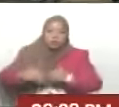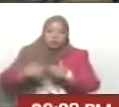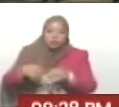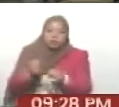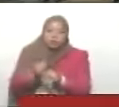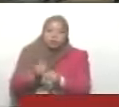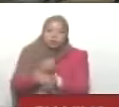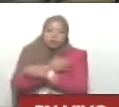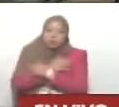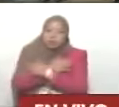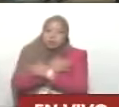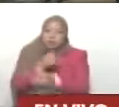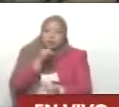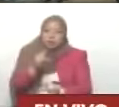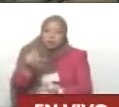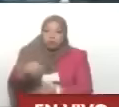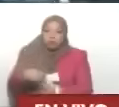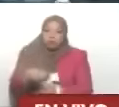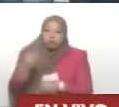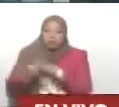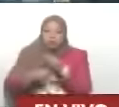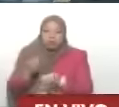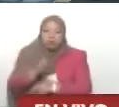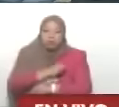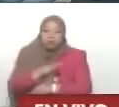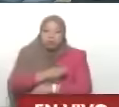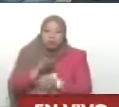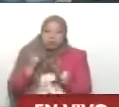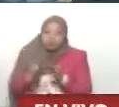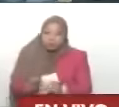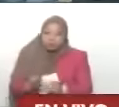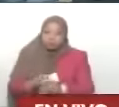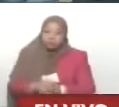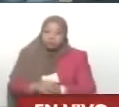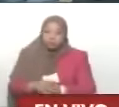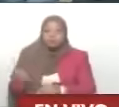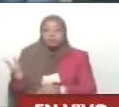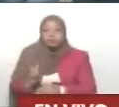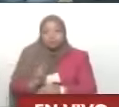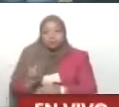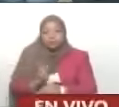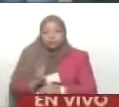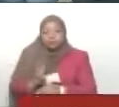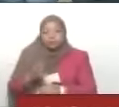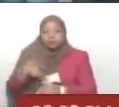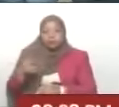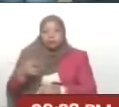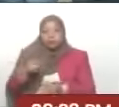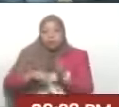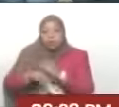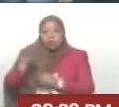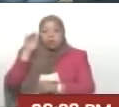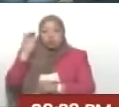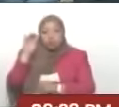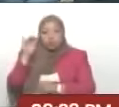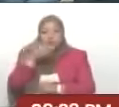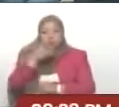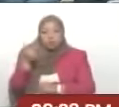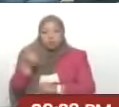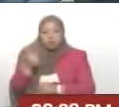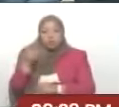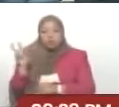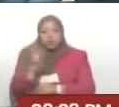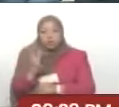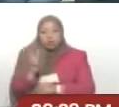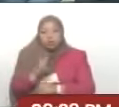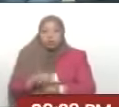los felicito. Crean en su propia fuerza para que Venezuela tome el camino más grande que pueda